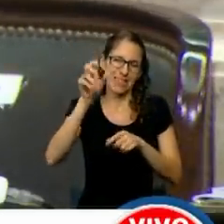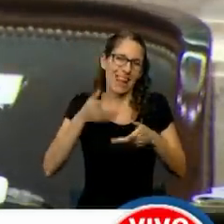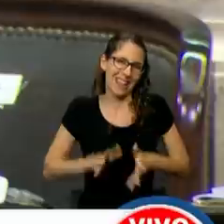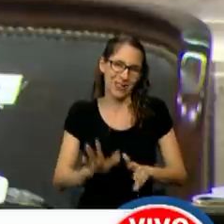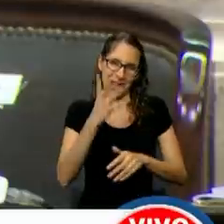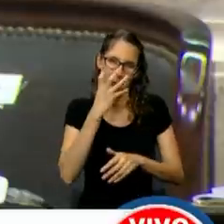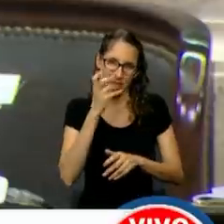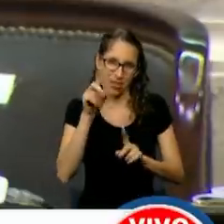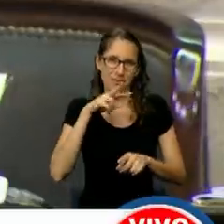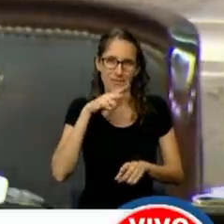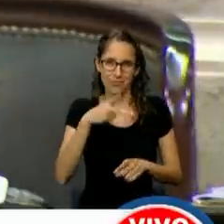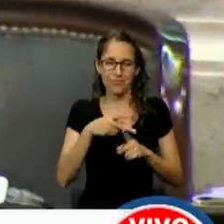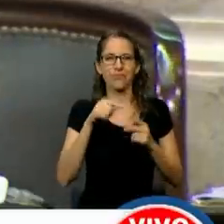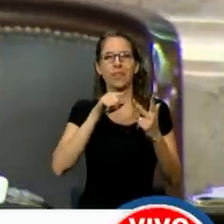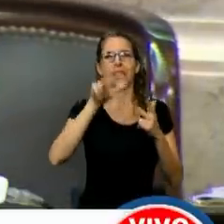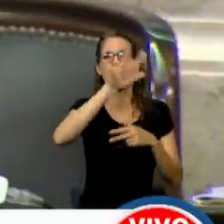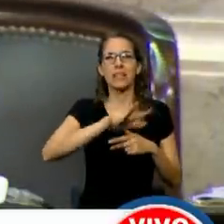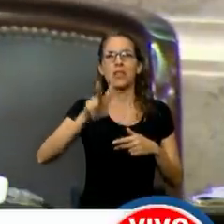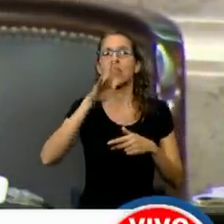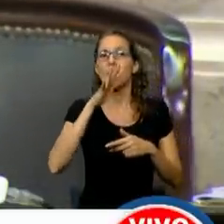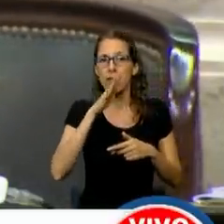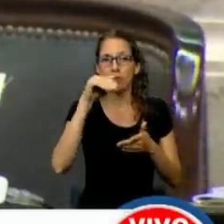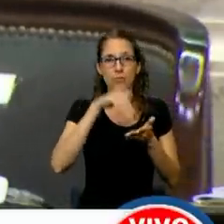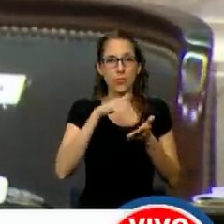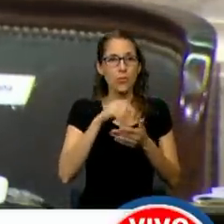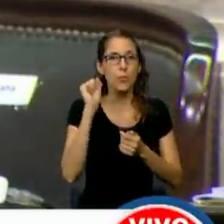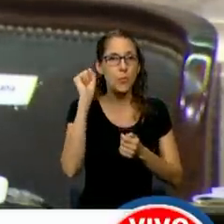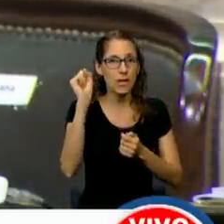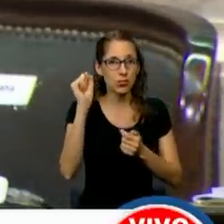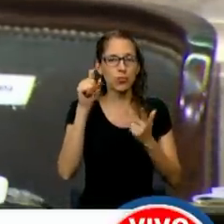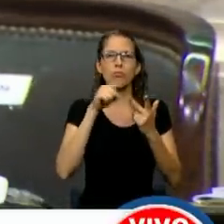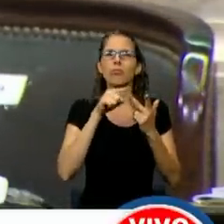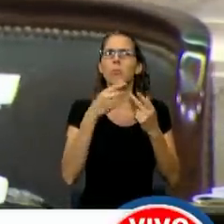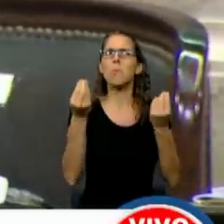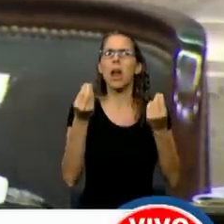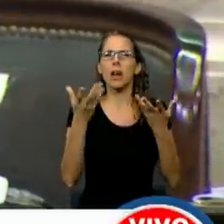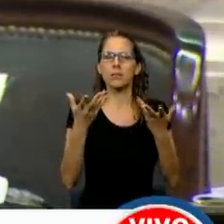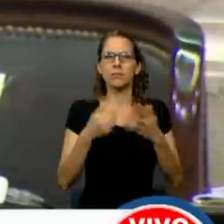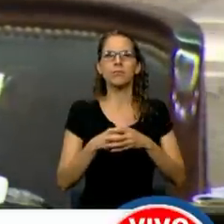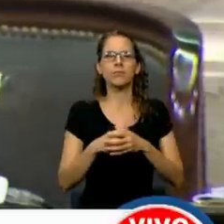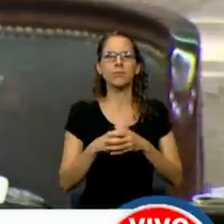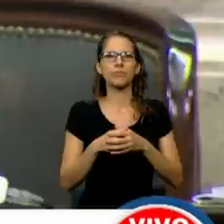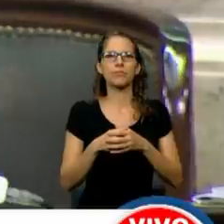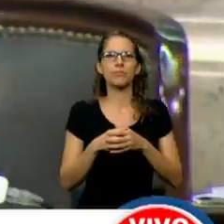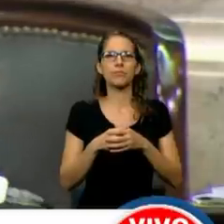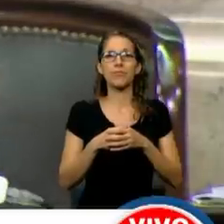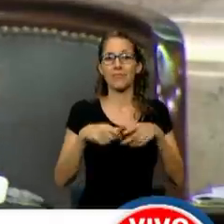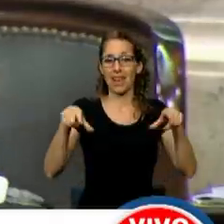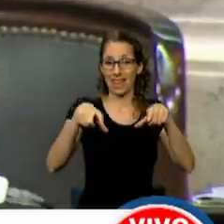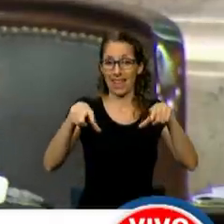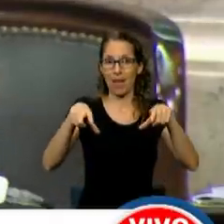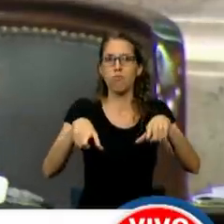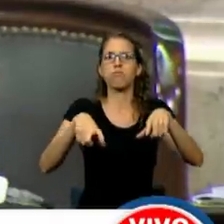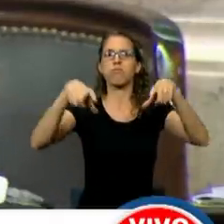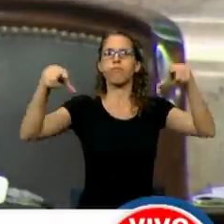y 314 millones de pesos para la ampliación de un microestadio de